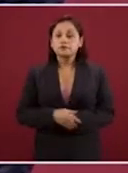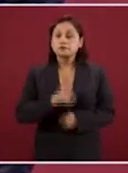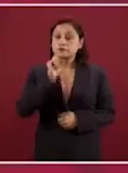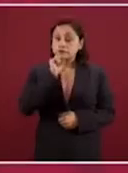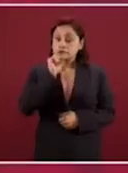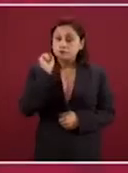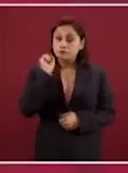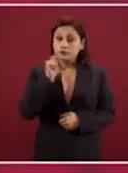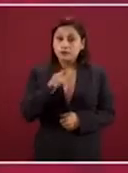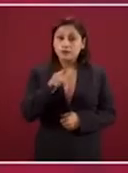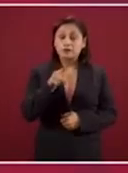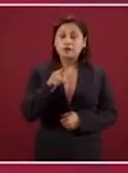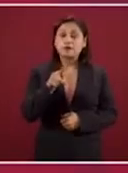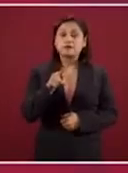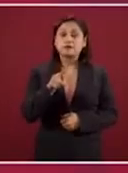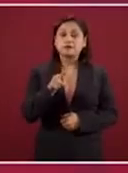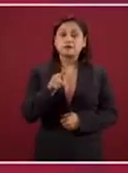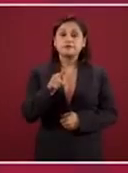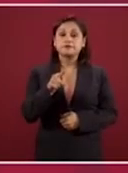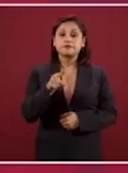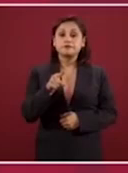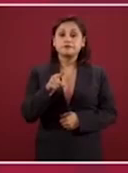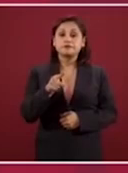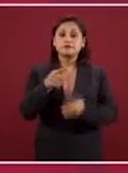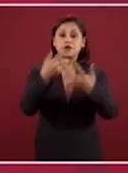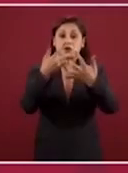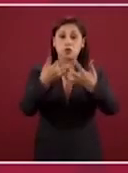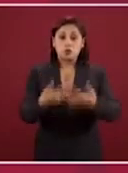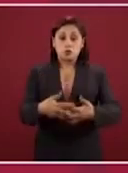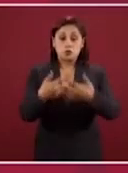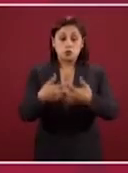fortalecimiento de la industria,